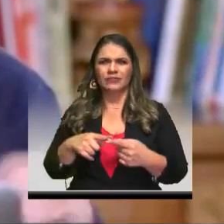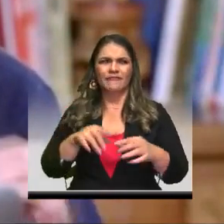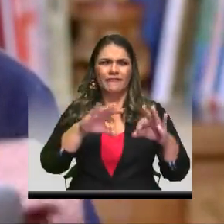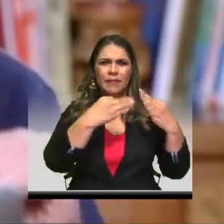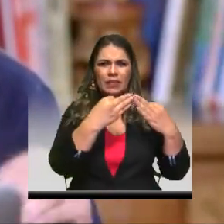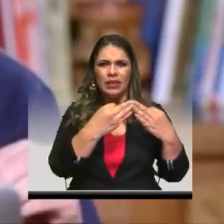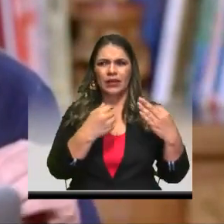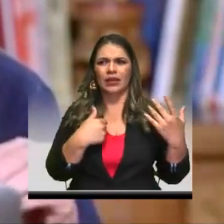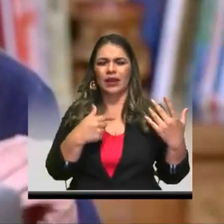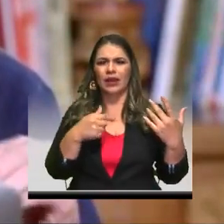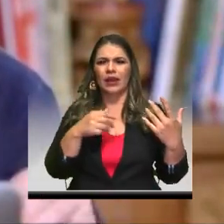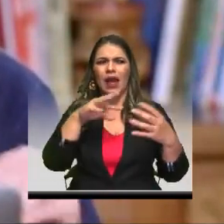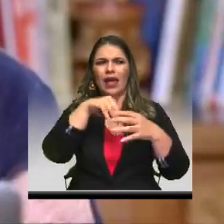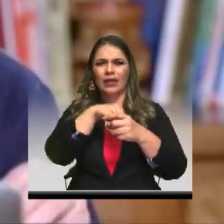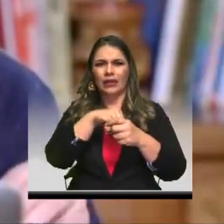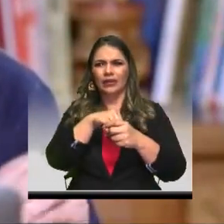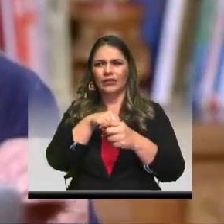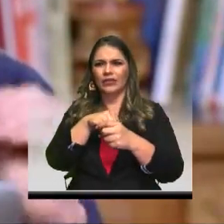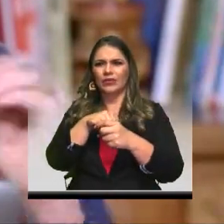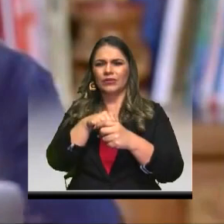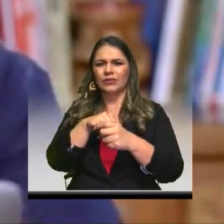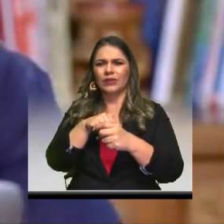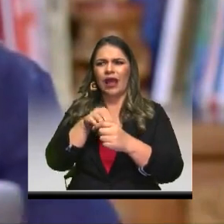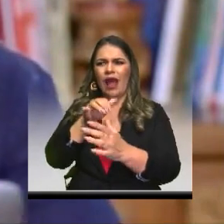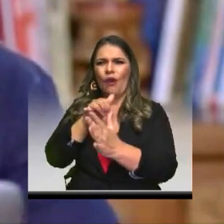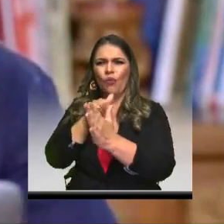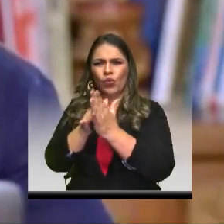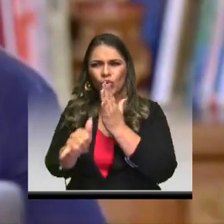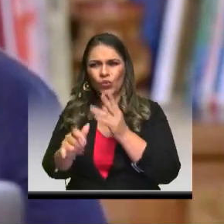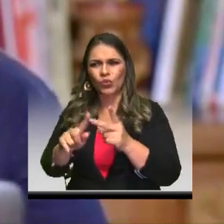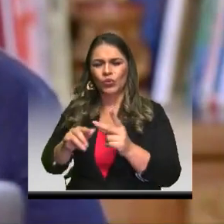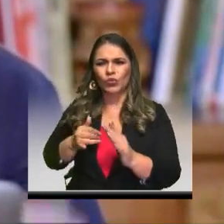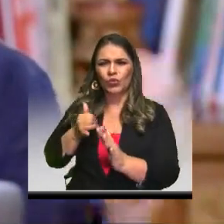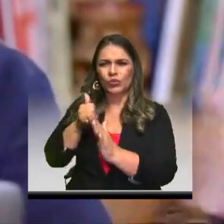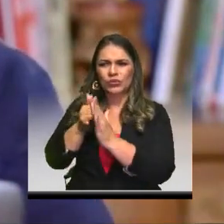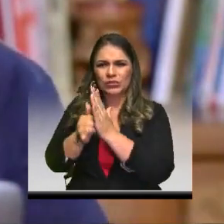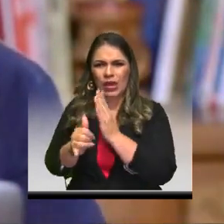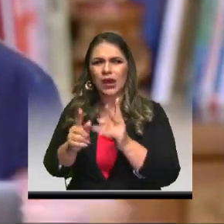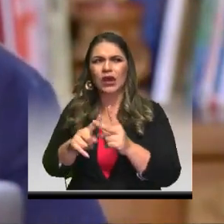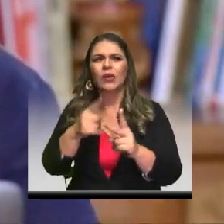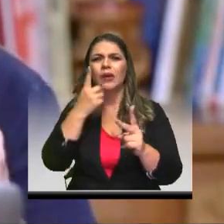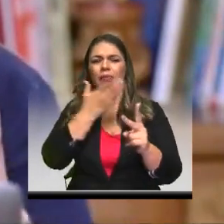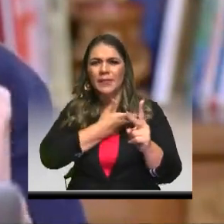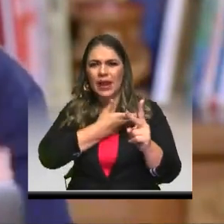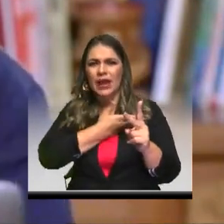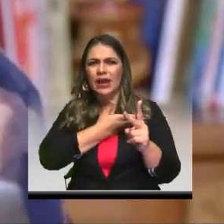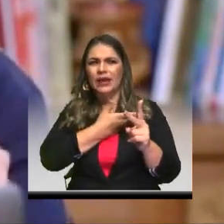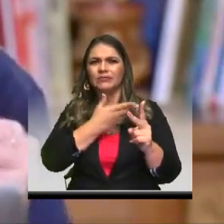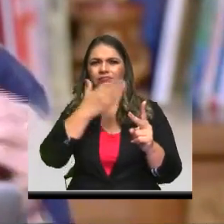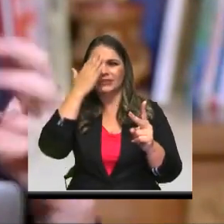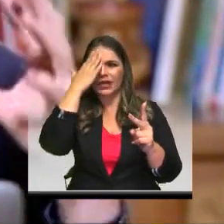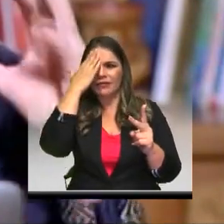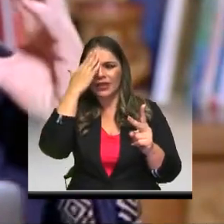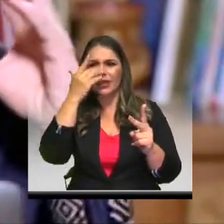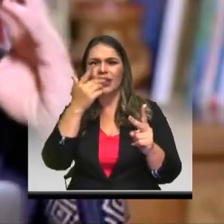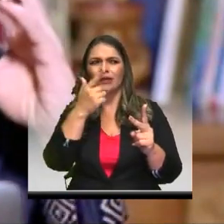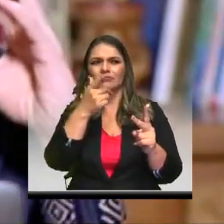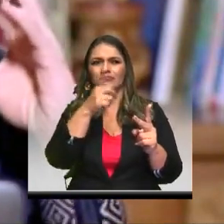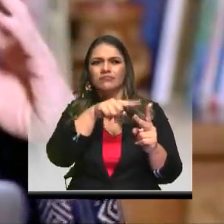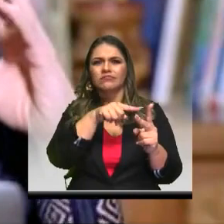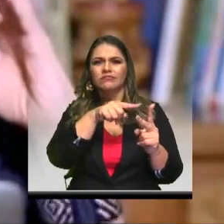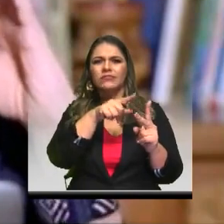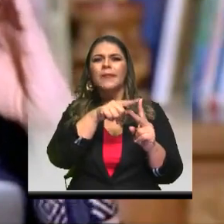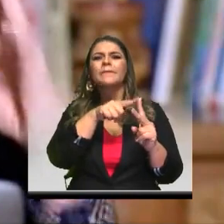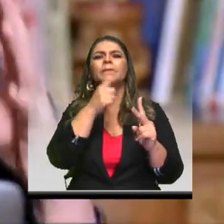no quería que su hermanito viviera lo mismo, que además ya era de conocimiento de su mamá, el abusador era su papá. ¿Qué hizo